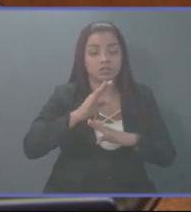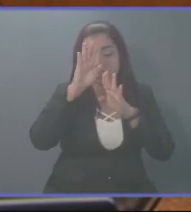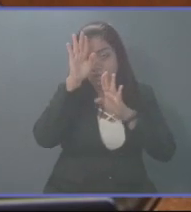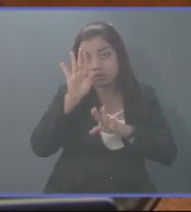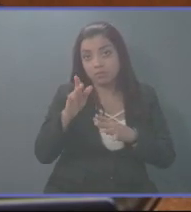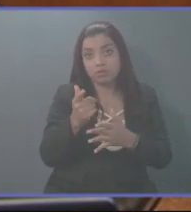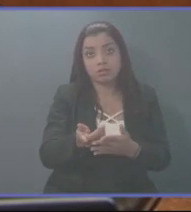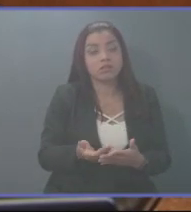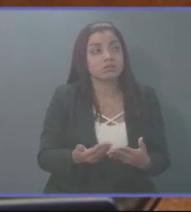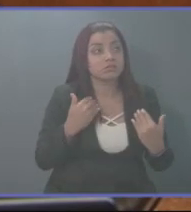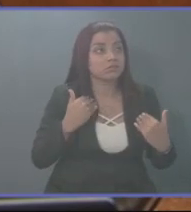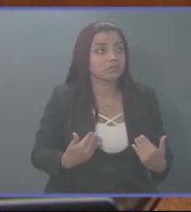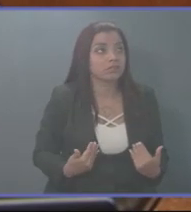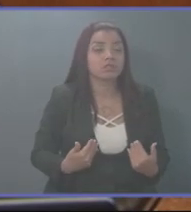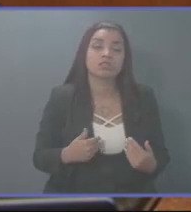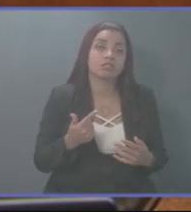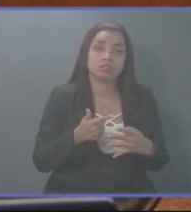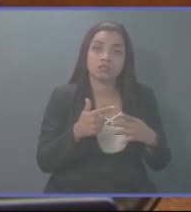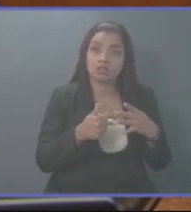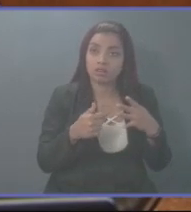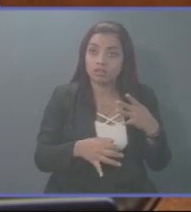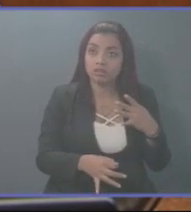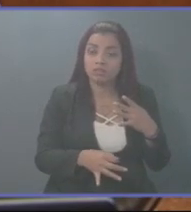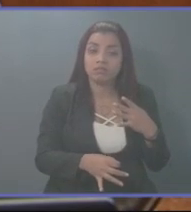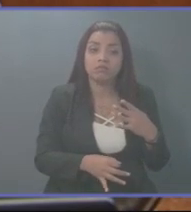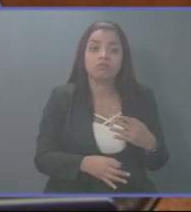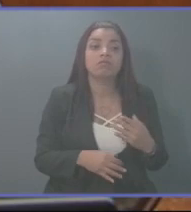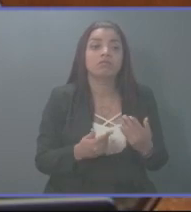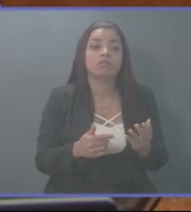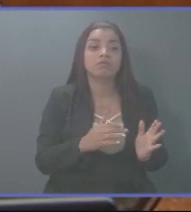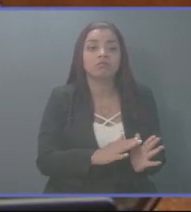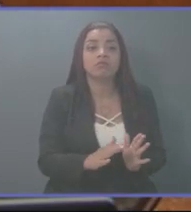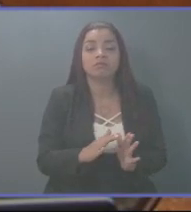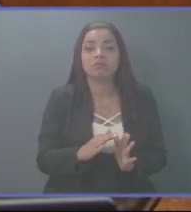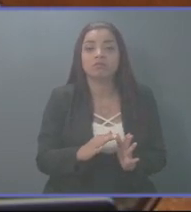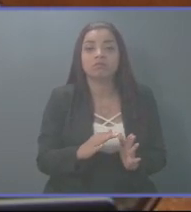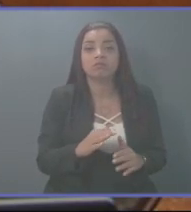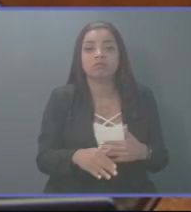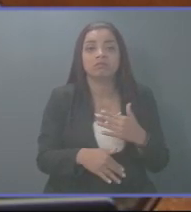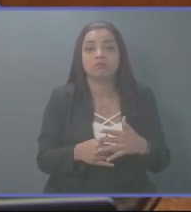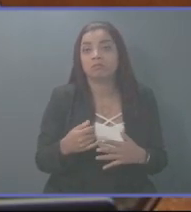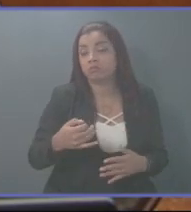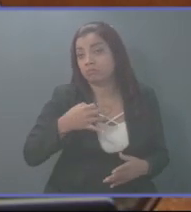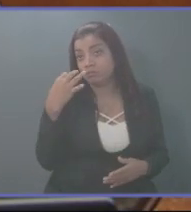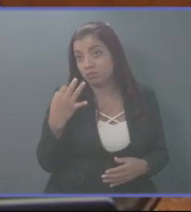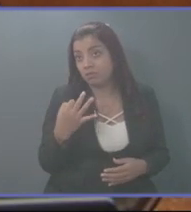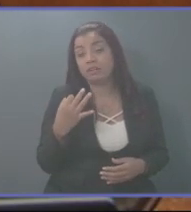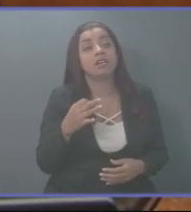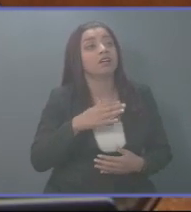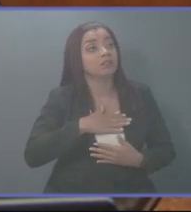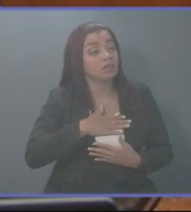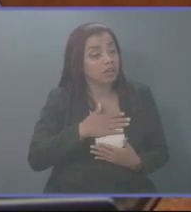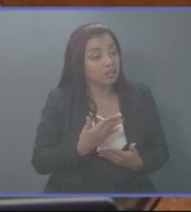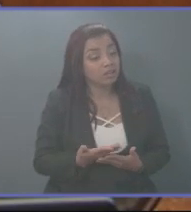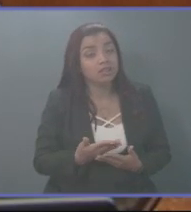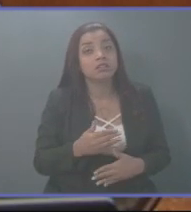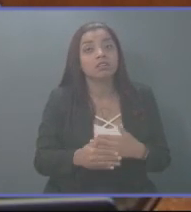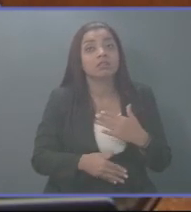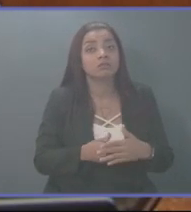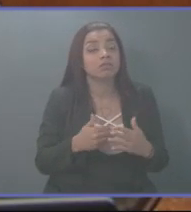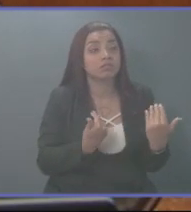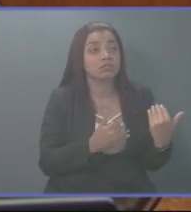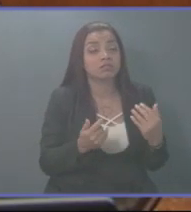derechos reconocidos en la presente ley. La protección deberá brindarse con calidez, en forma